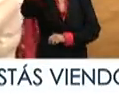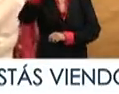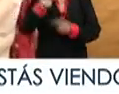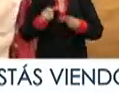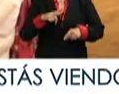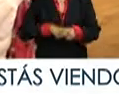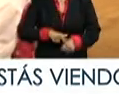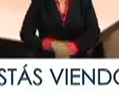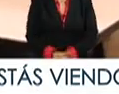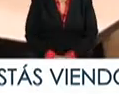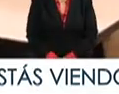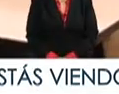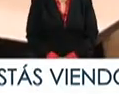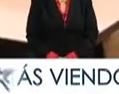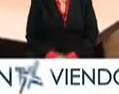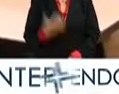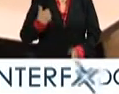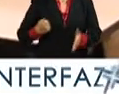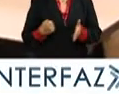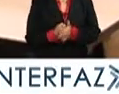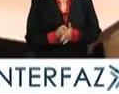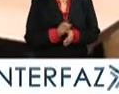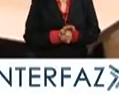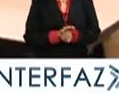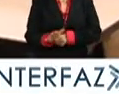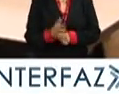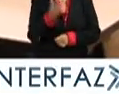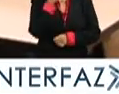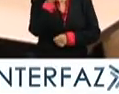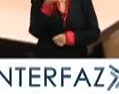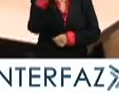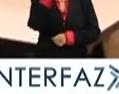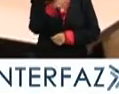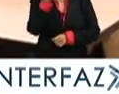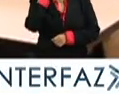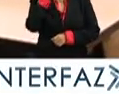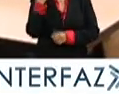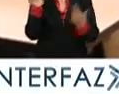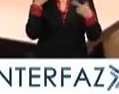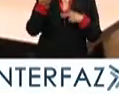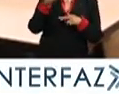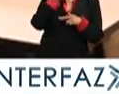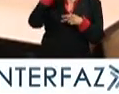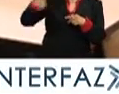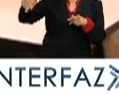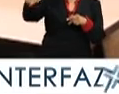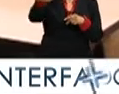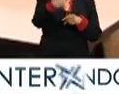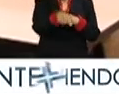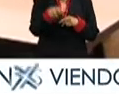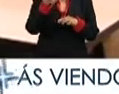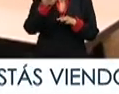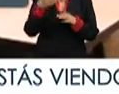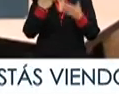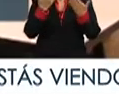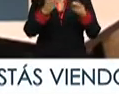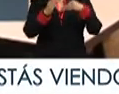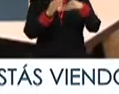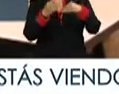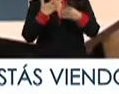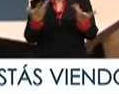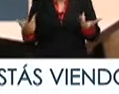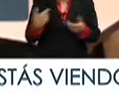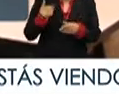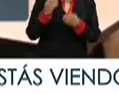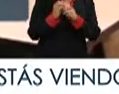y personal. La mayor satisfacción es que cuando tú ves como maestro que el alumno ya abre su correo